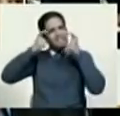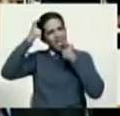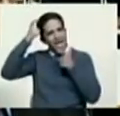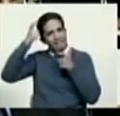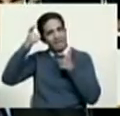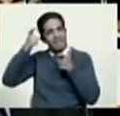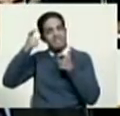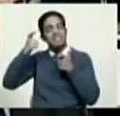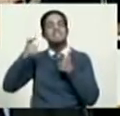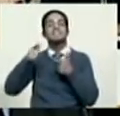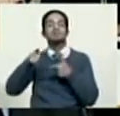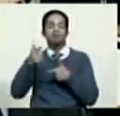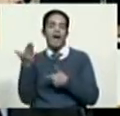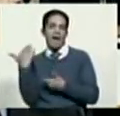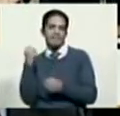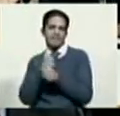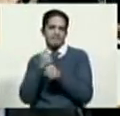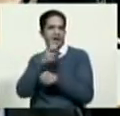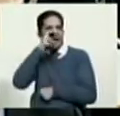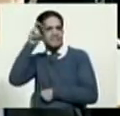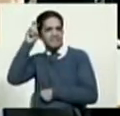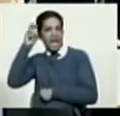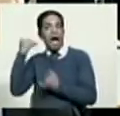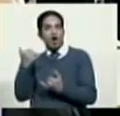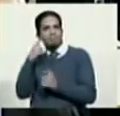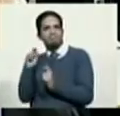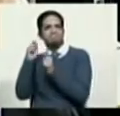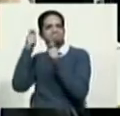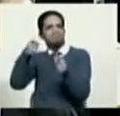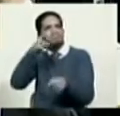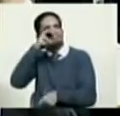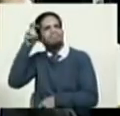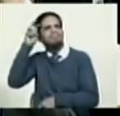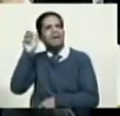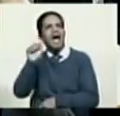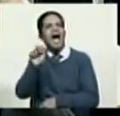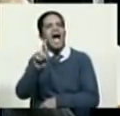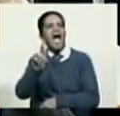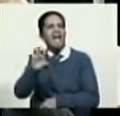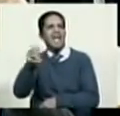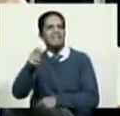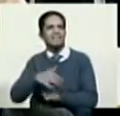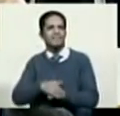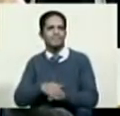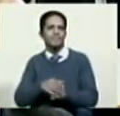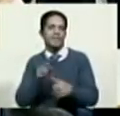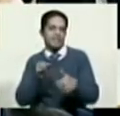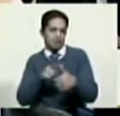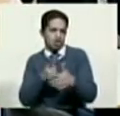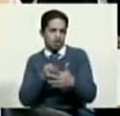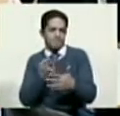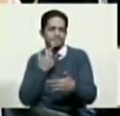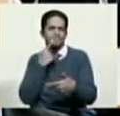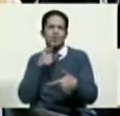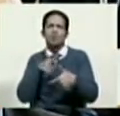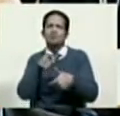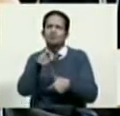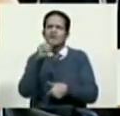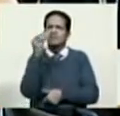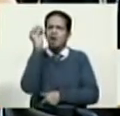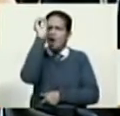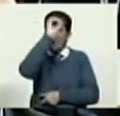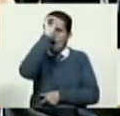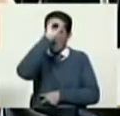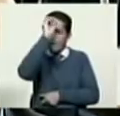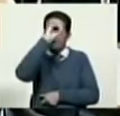canciller Arriaza. Me gustaría saber qué opina usted, en qué medida, o sea, hasta